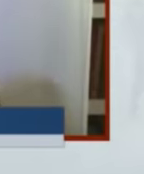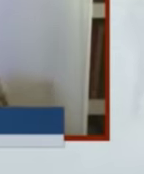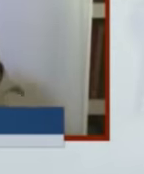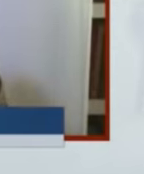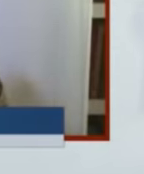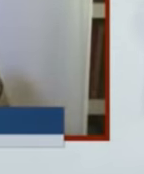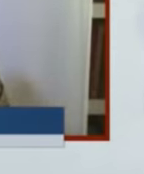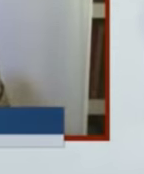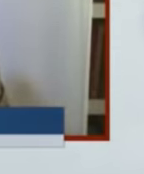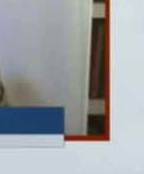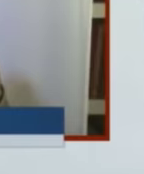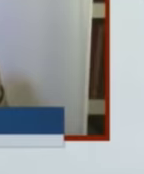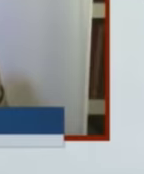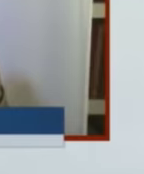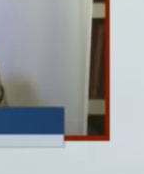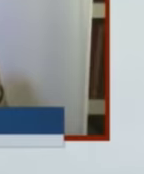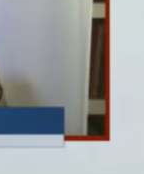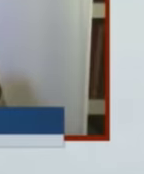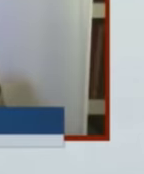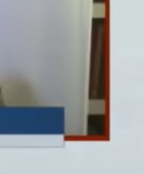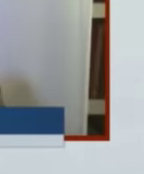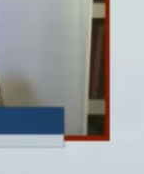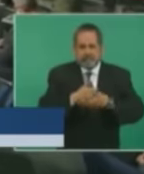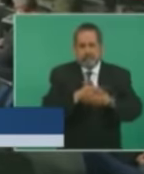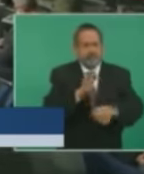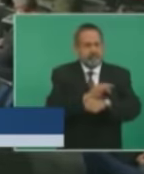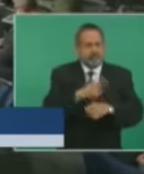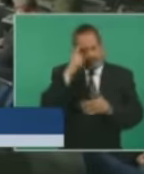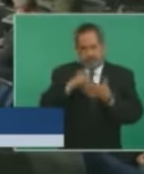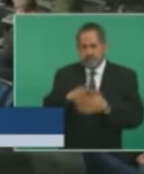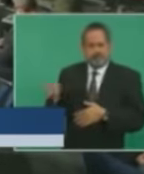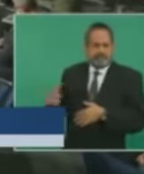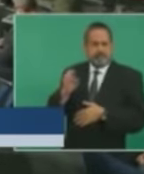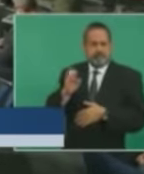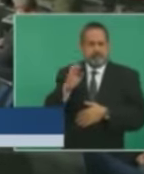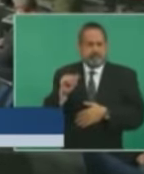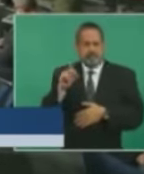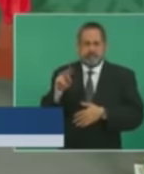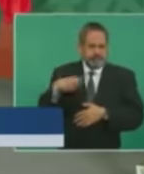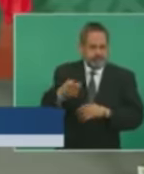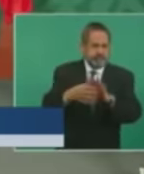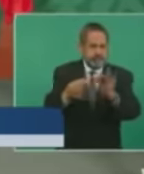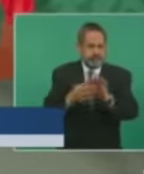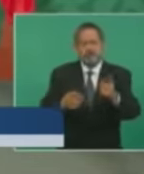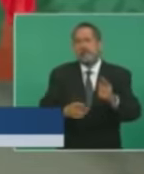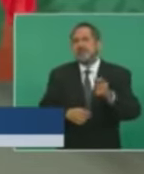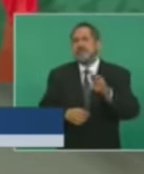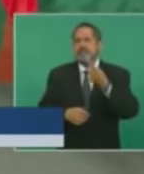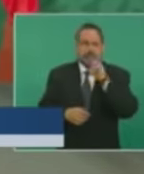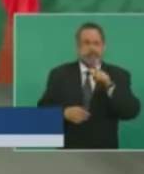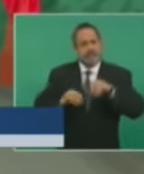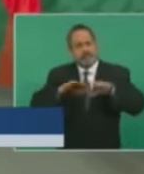un santo, José Ramón. Sí, yo en eso lo entiendo, pero lo que estoy diciendo es que él cree que esa aura que